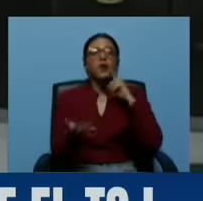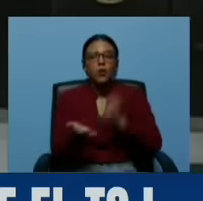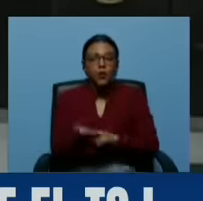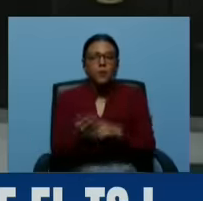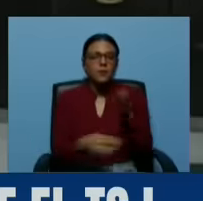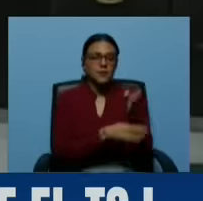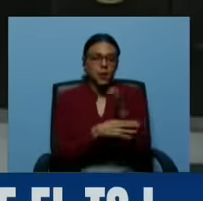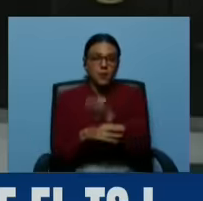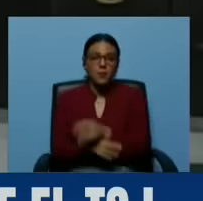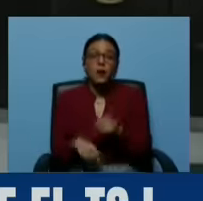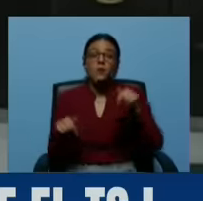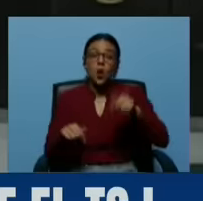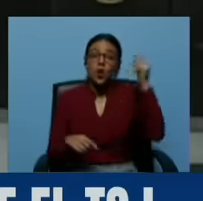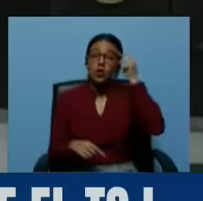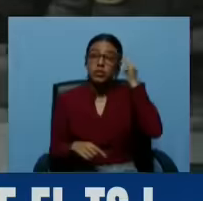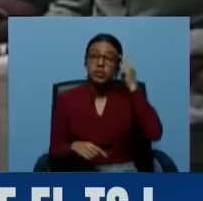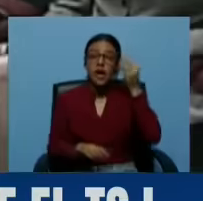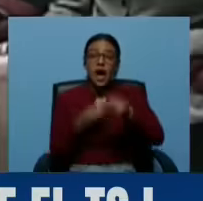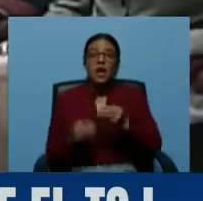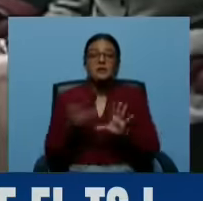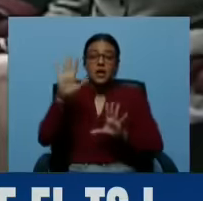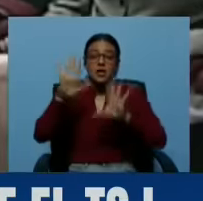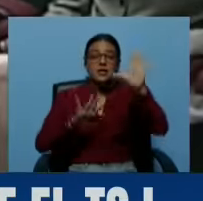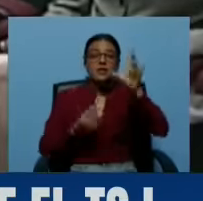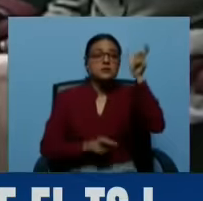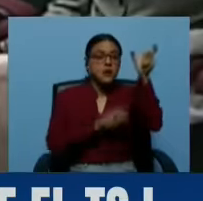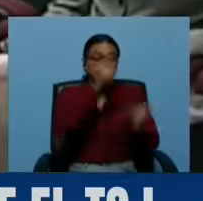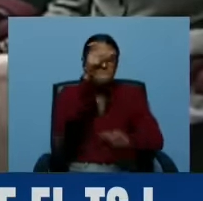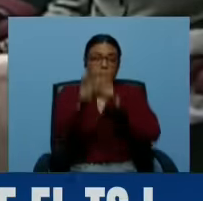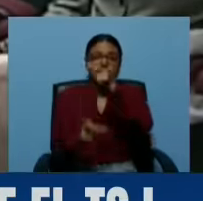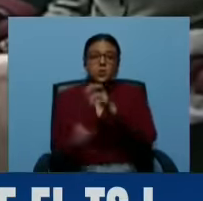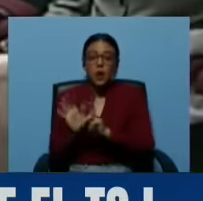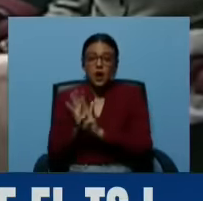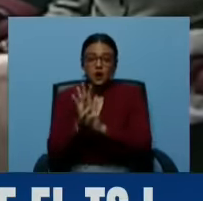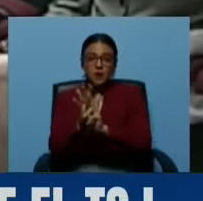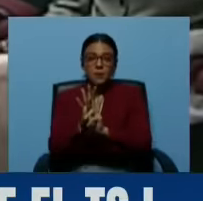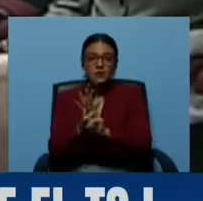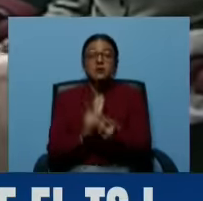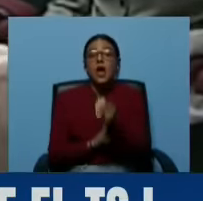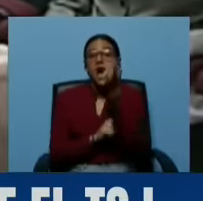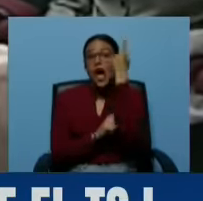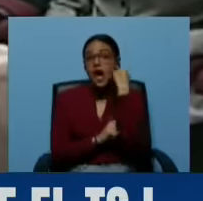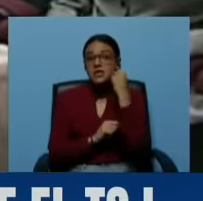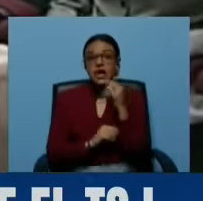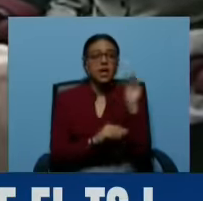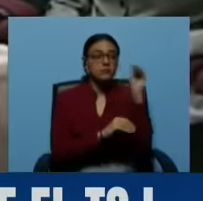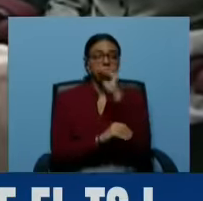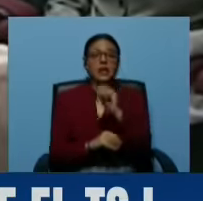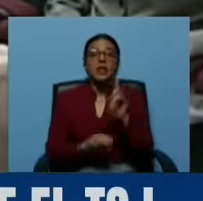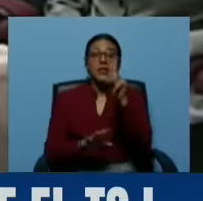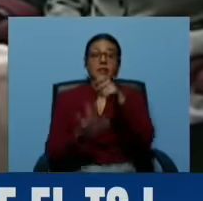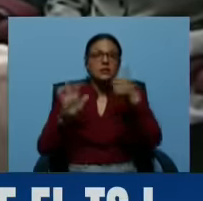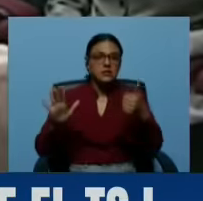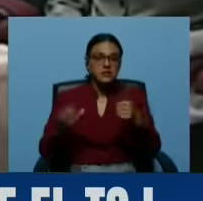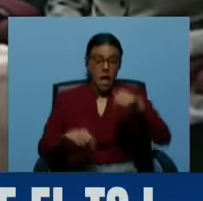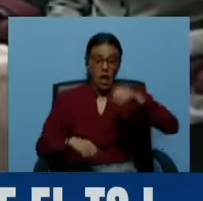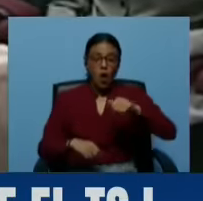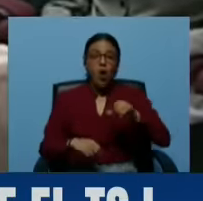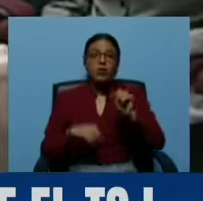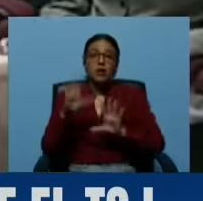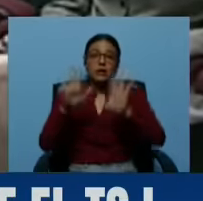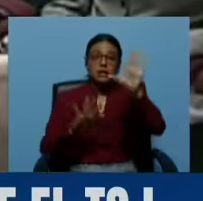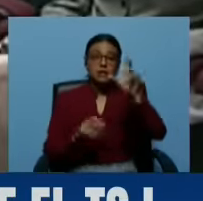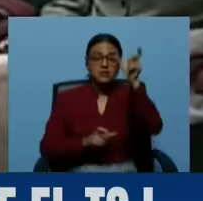sido convocados 15 representantes, el día de ayer 16, el día de hoy 15 representantes,